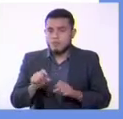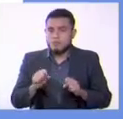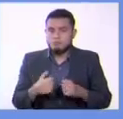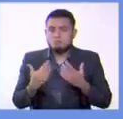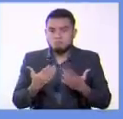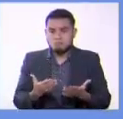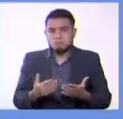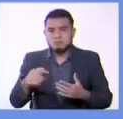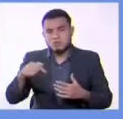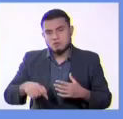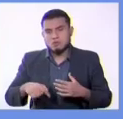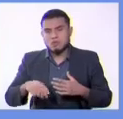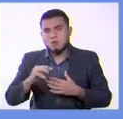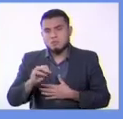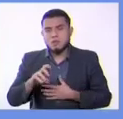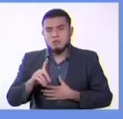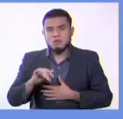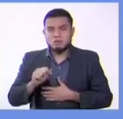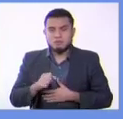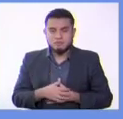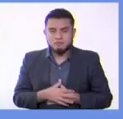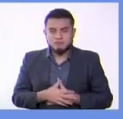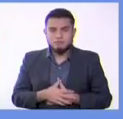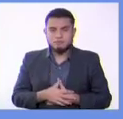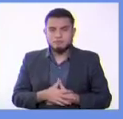con estas medidas.